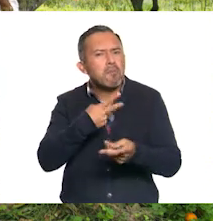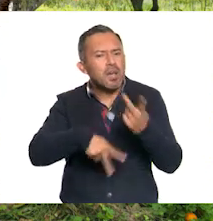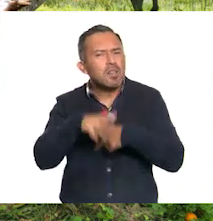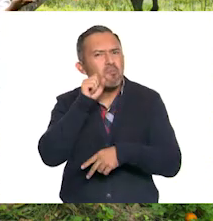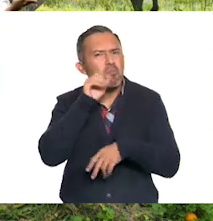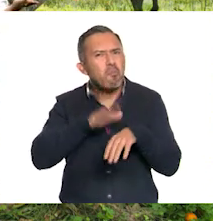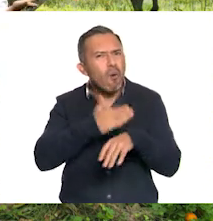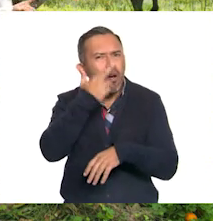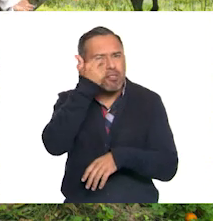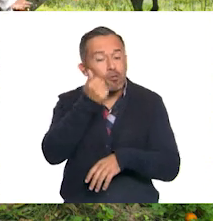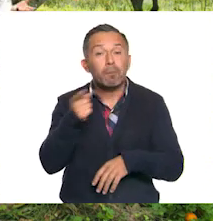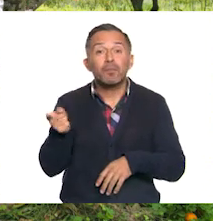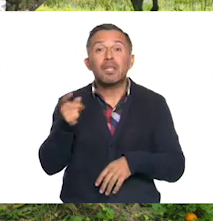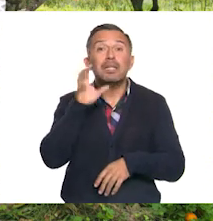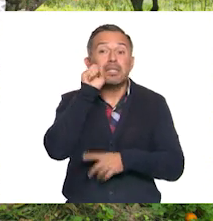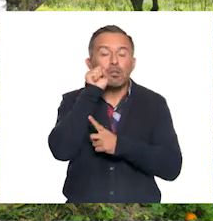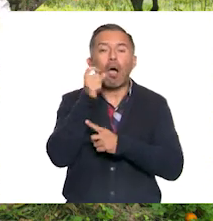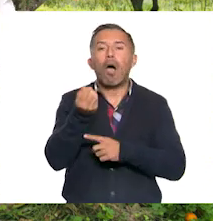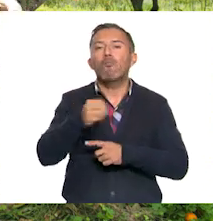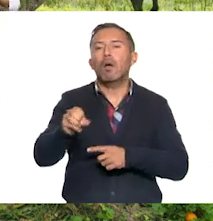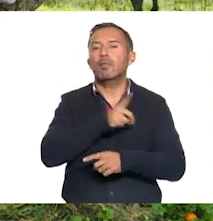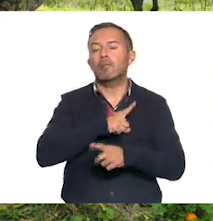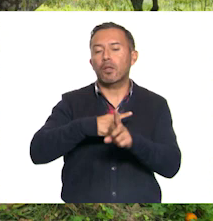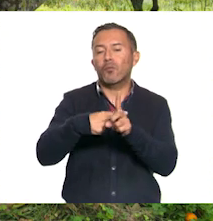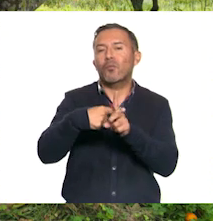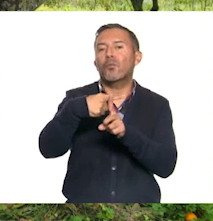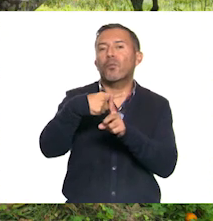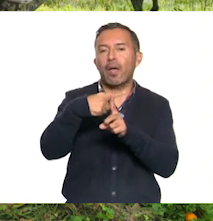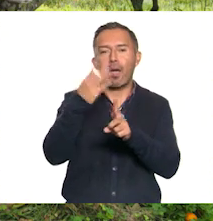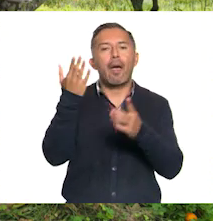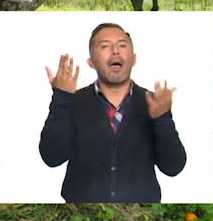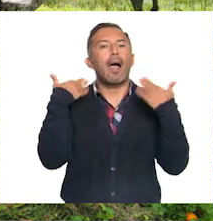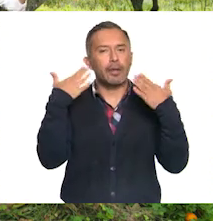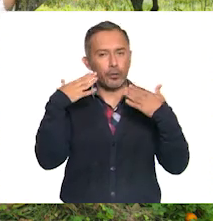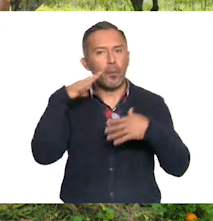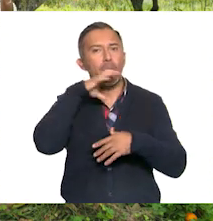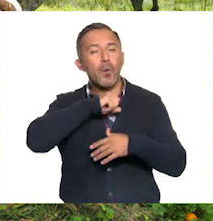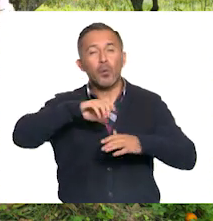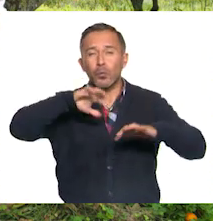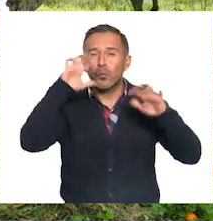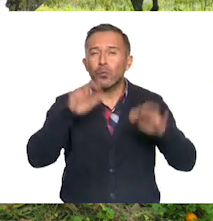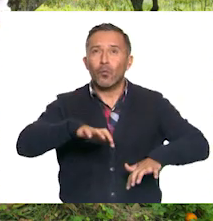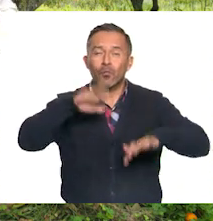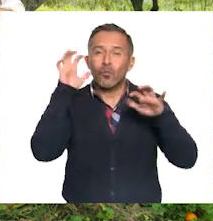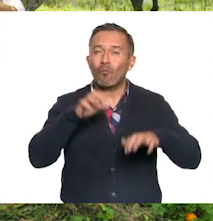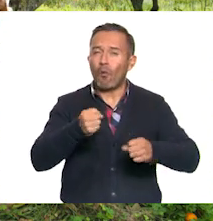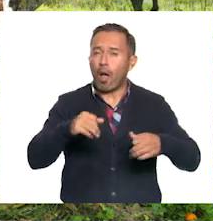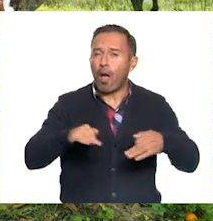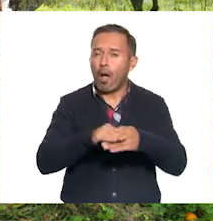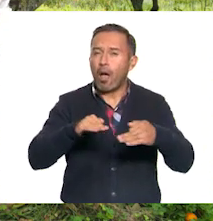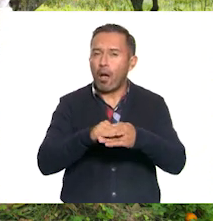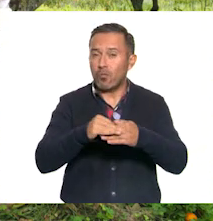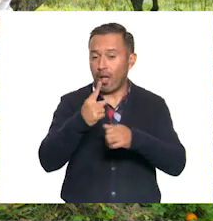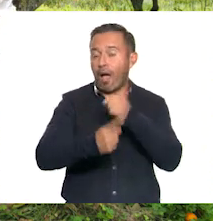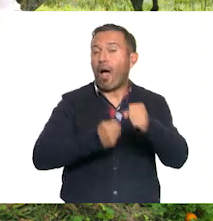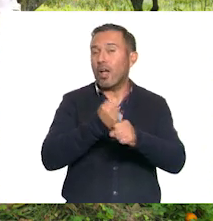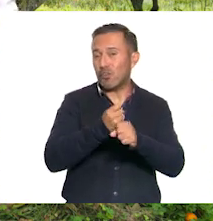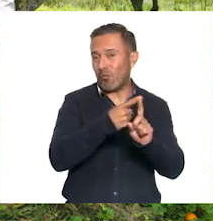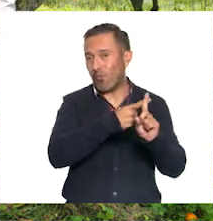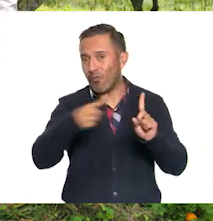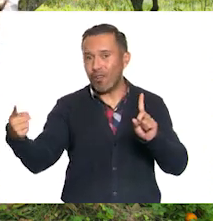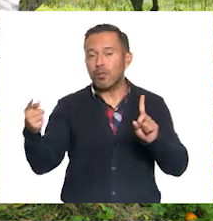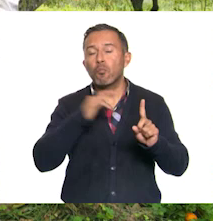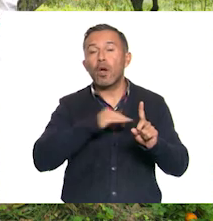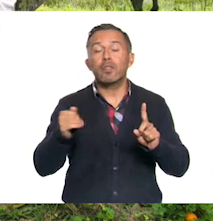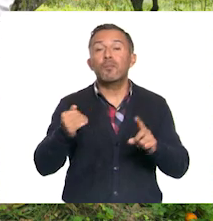cítricos necesitan temperaturas cálidas, lluvias abundantes en un periodo del año y altitudes de 200